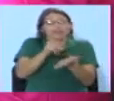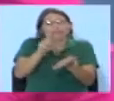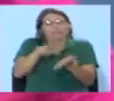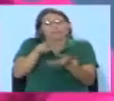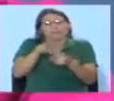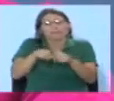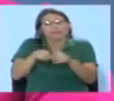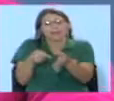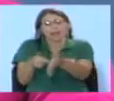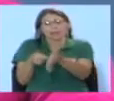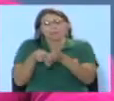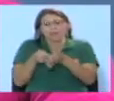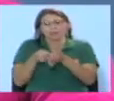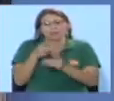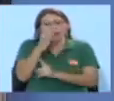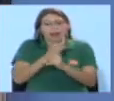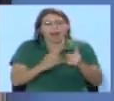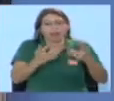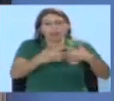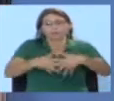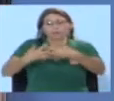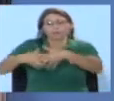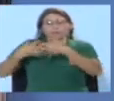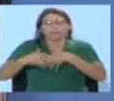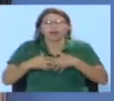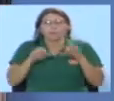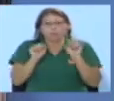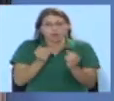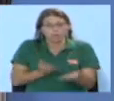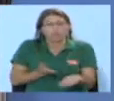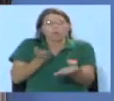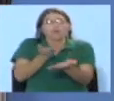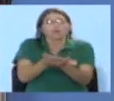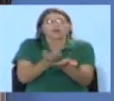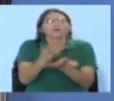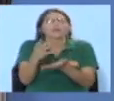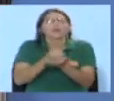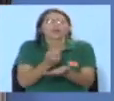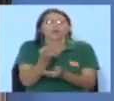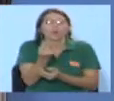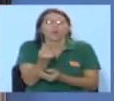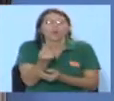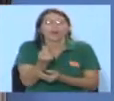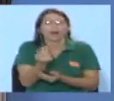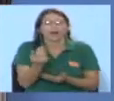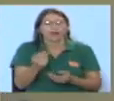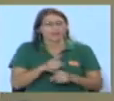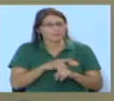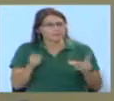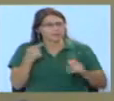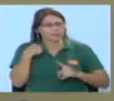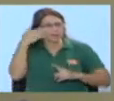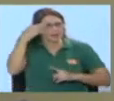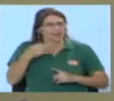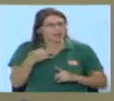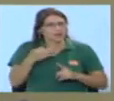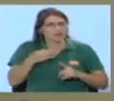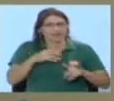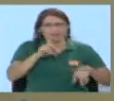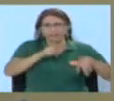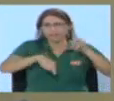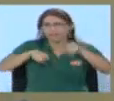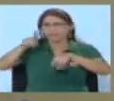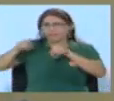lo establecer que, sus lo tarifas. Que pasa, no he visto la propuesta, pero lo que me parece de liberar tarifas completamente es que